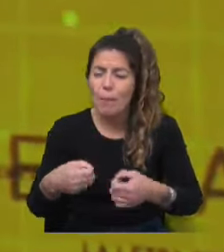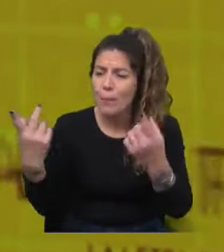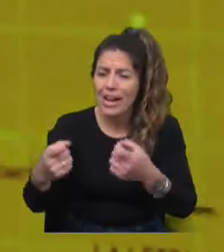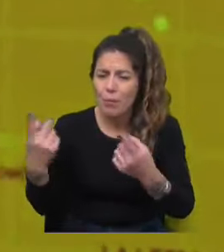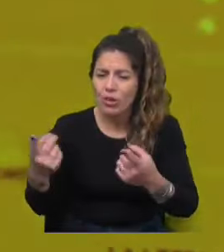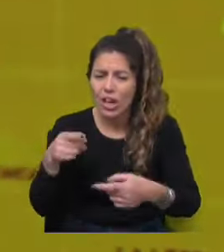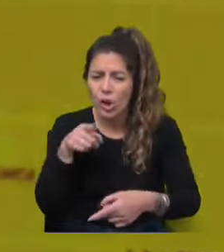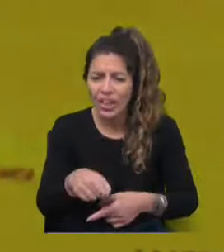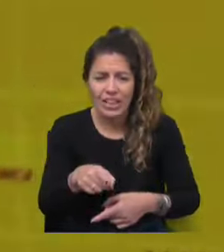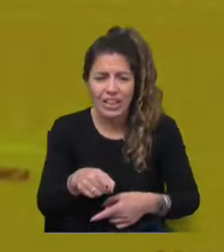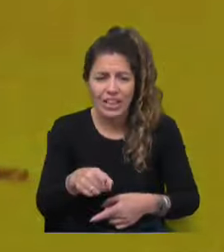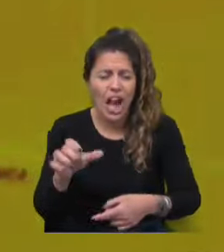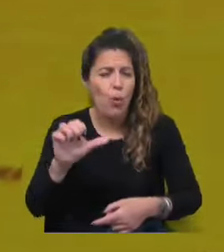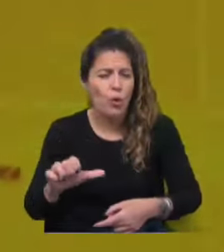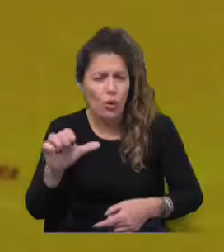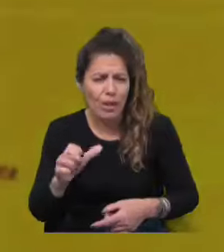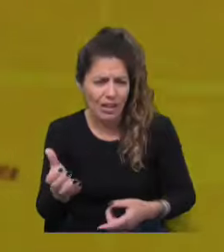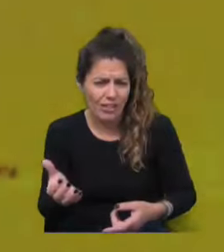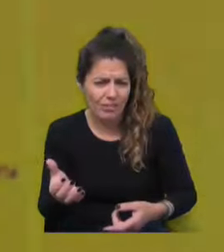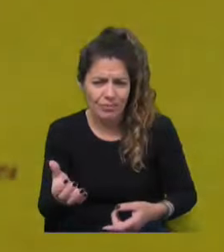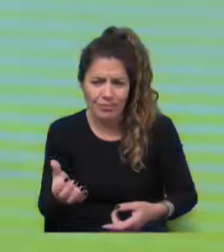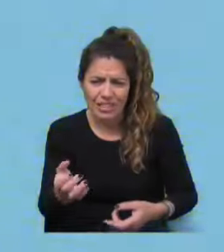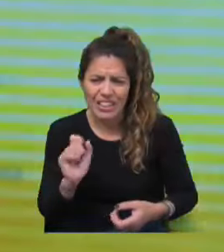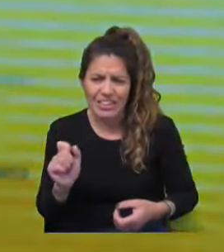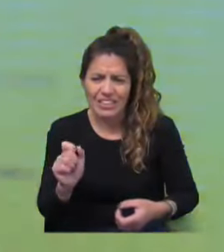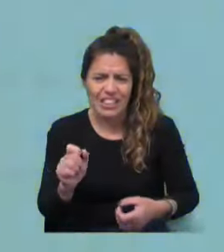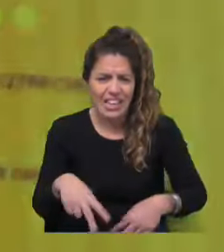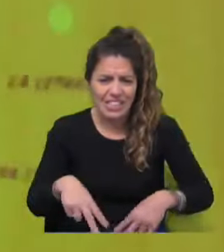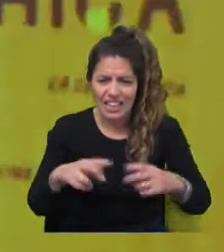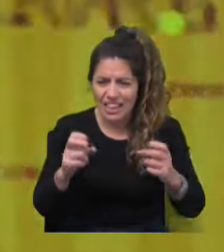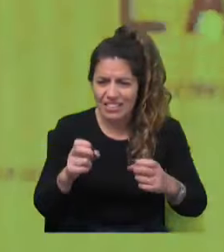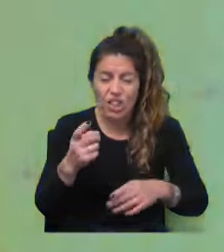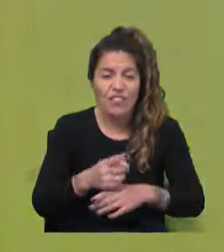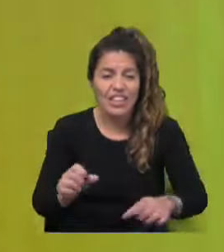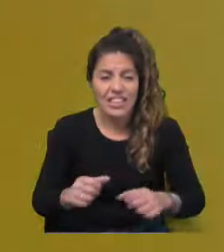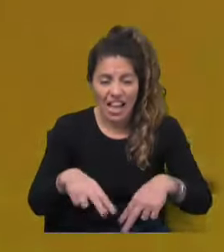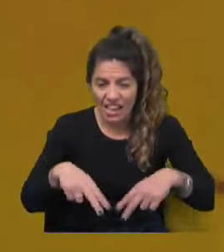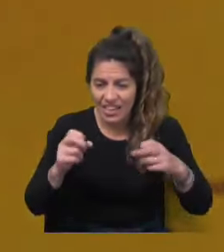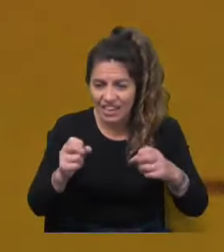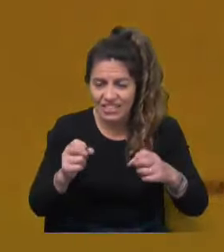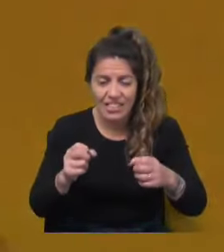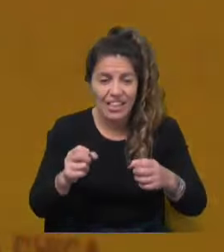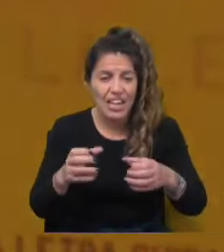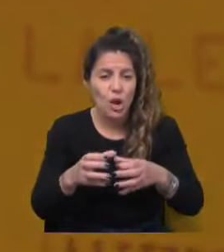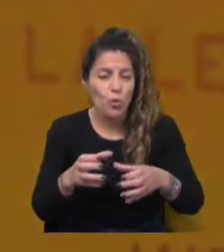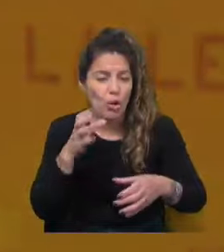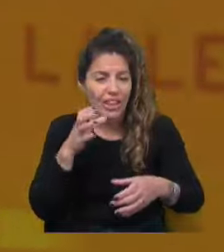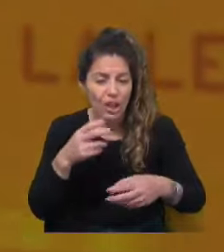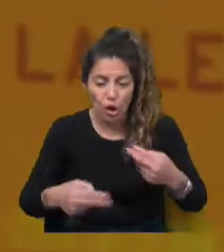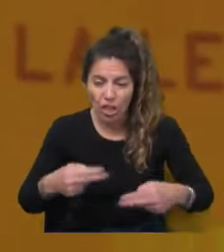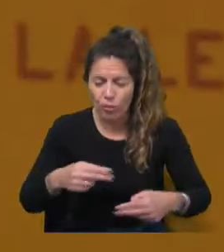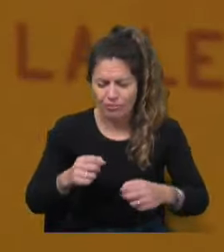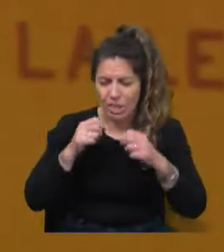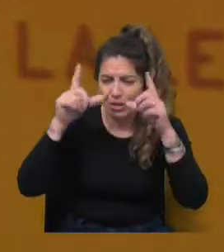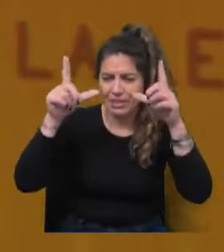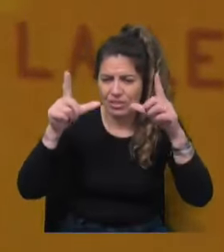exportarlos él a Europa. O sea, quien hace análisis o debería hacer análisis en el departamento de riesgo de la aduana tiene que llamar la